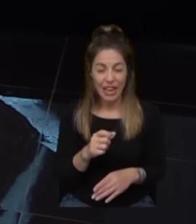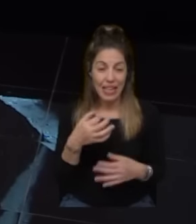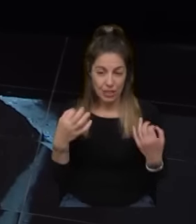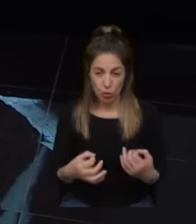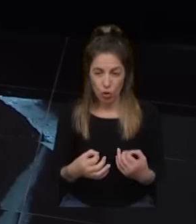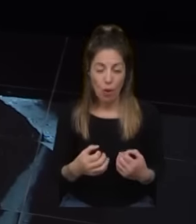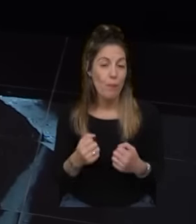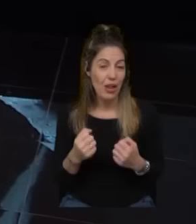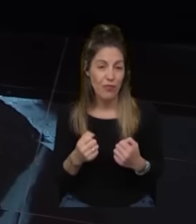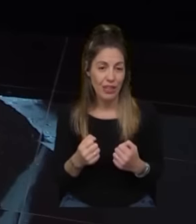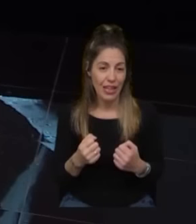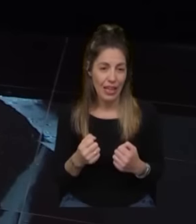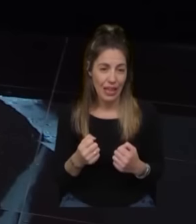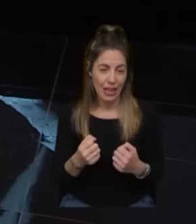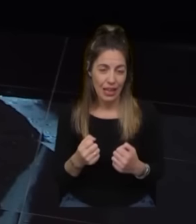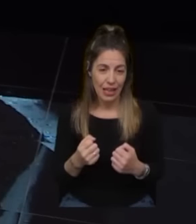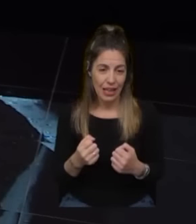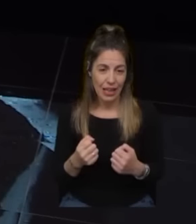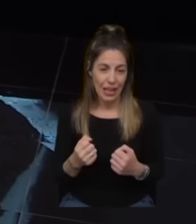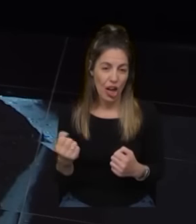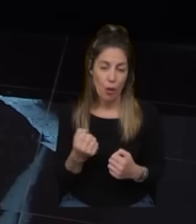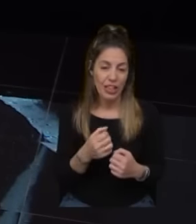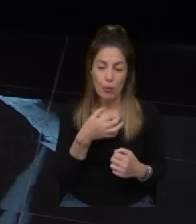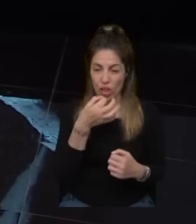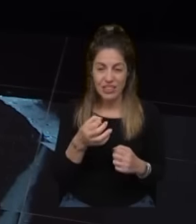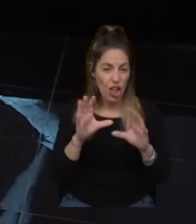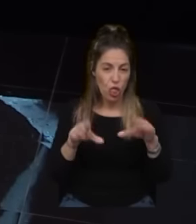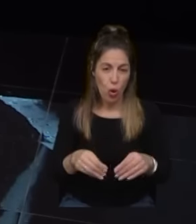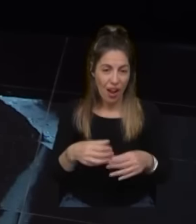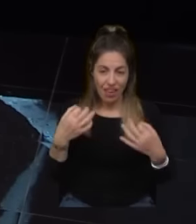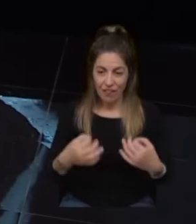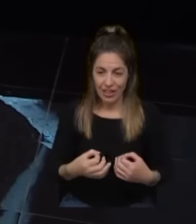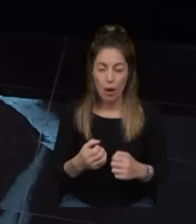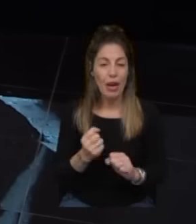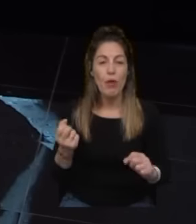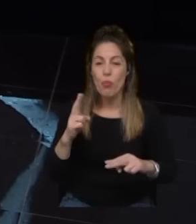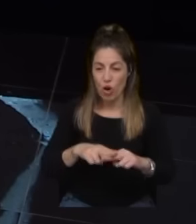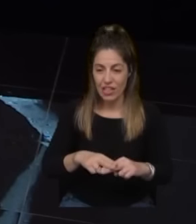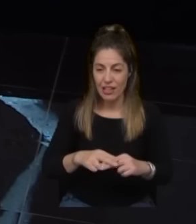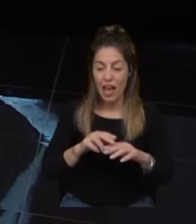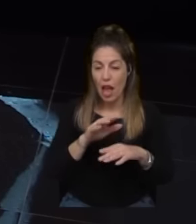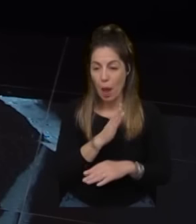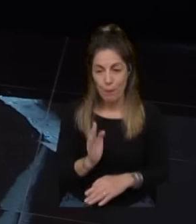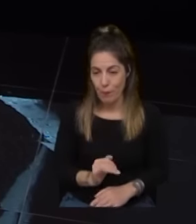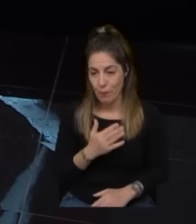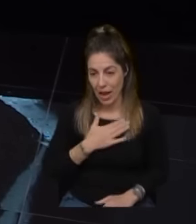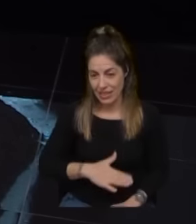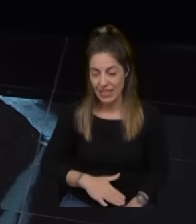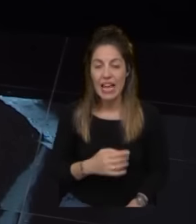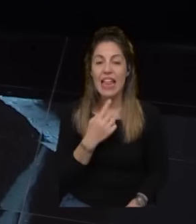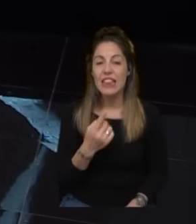que prefiere que lo maten, por decir toda la verdad, pero para poder morir en paz, dijo Astesiano. Por ejemplo,